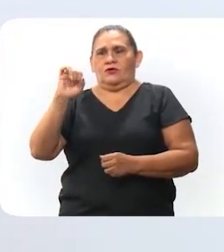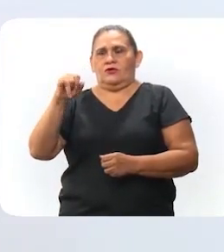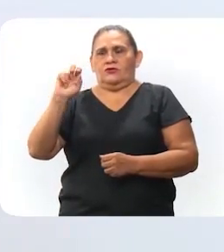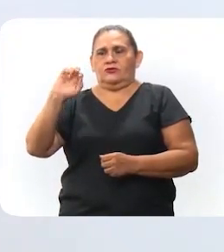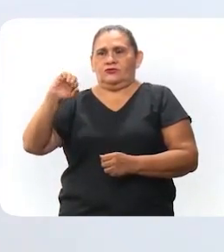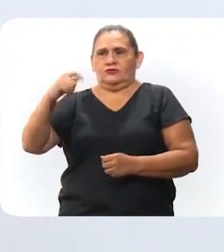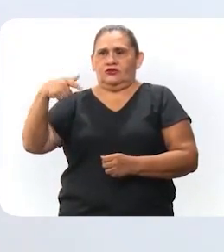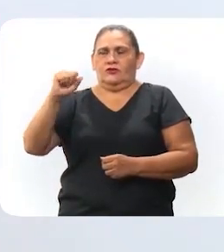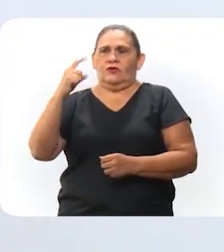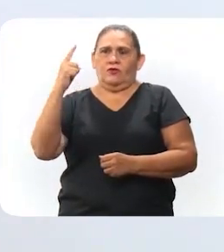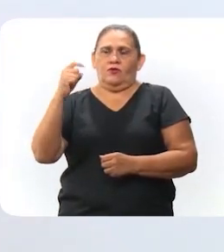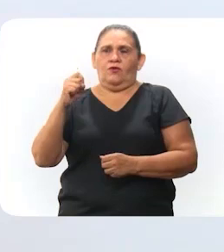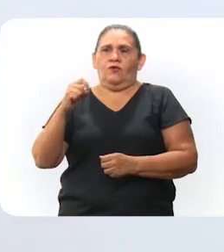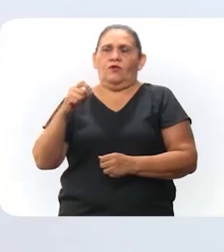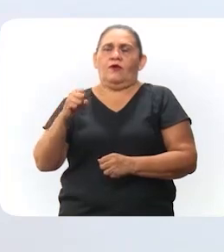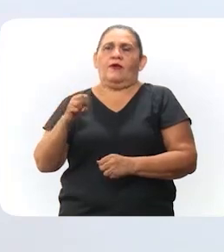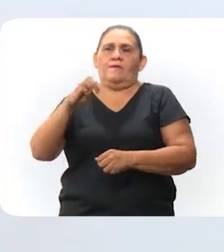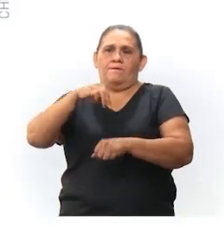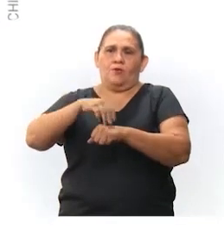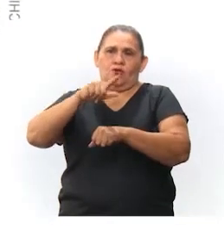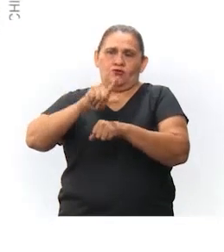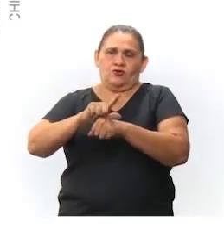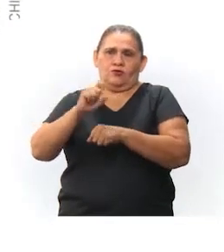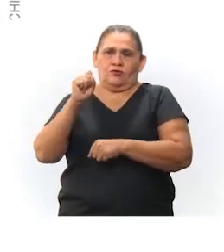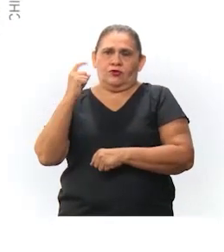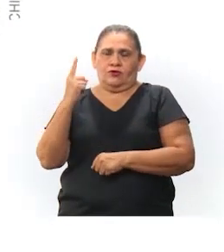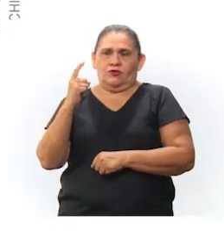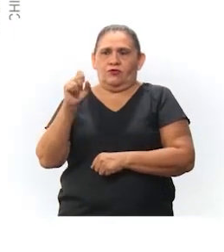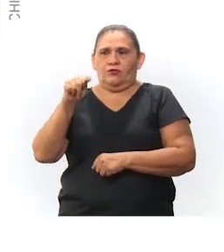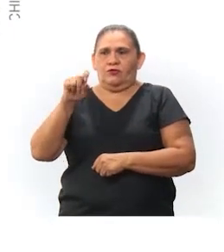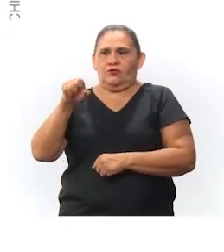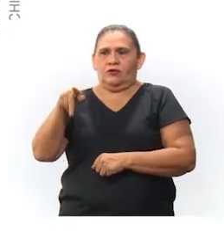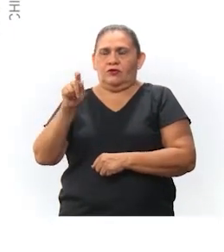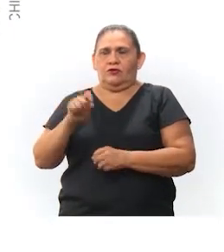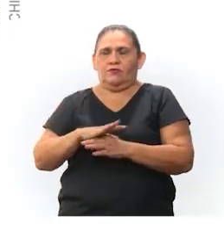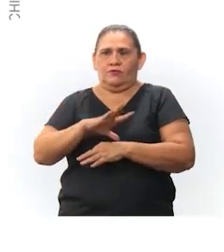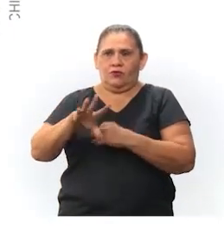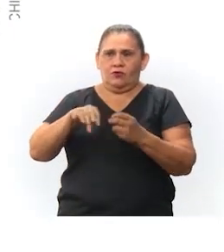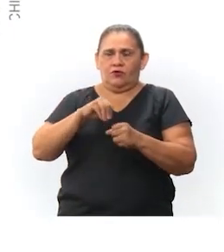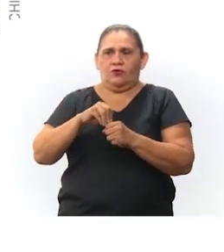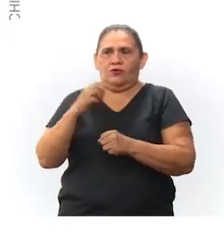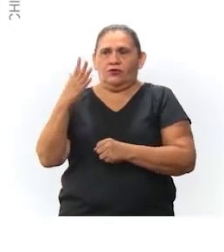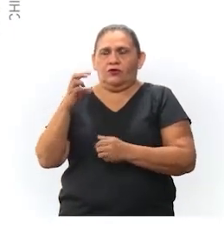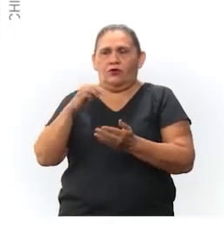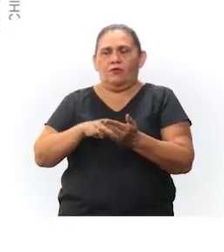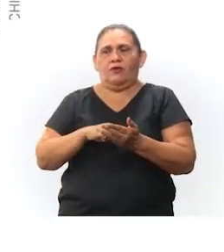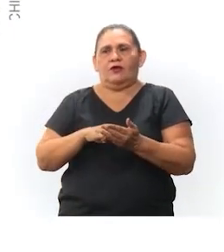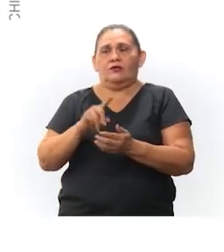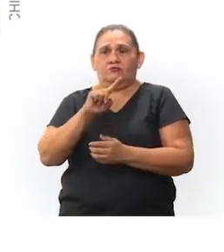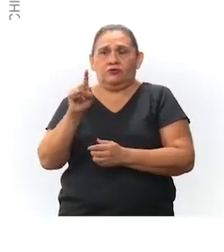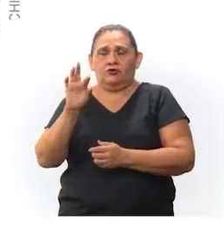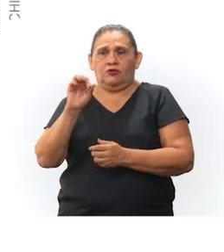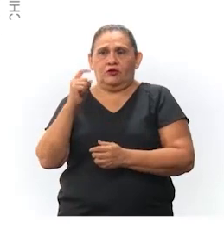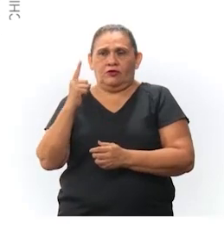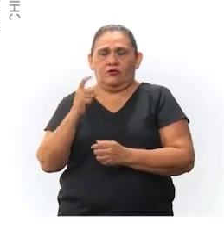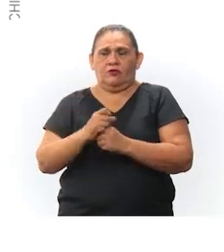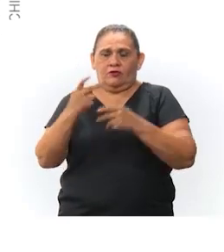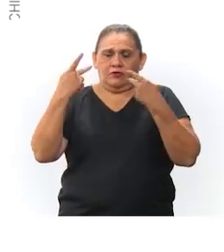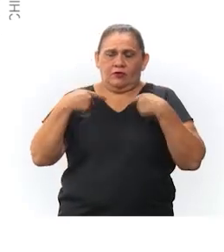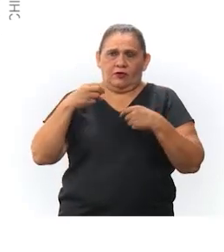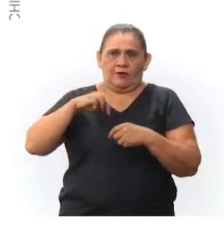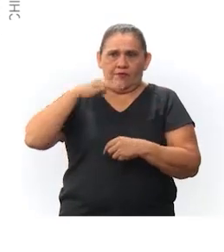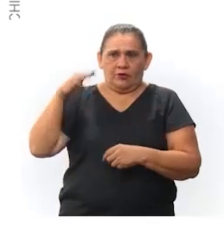Sucacap, 1 en Motul y 1 en Tecash. En total son 5.141 las personas fallecidas a causa